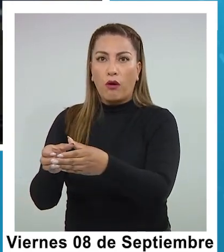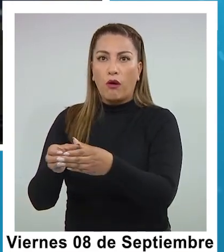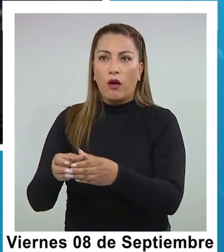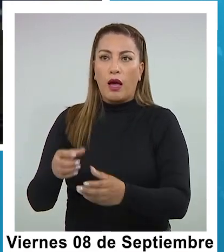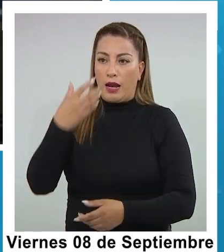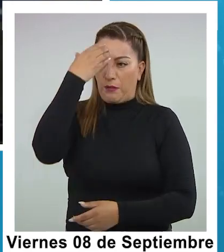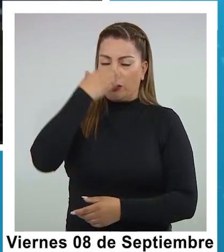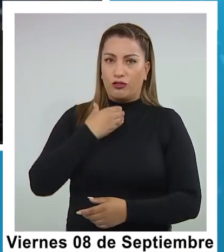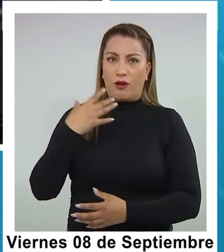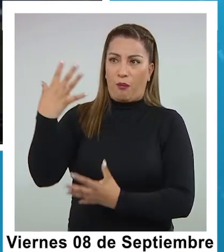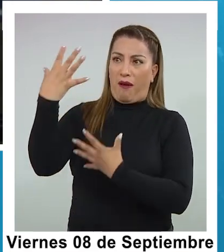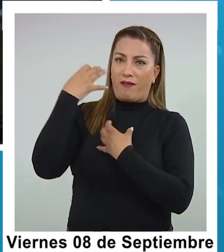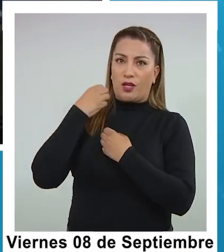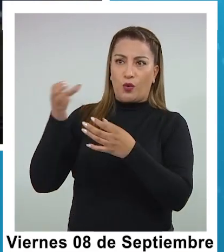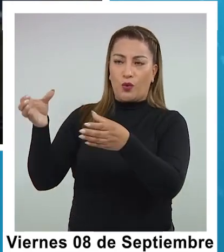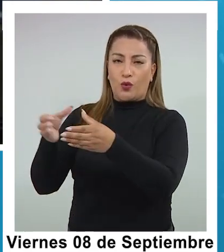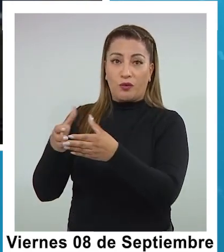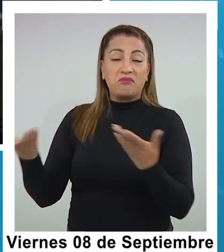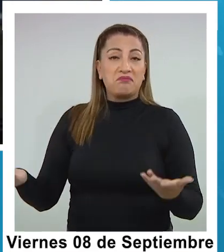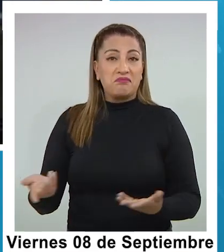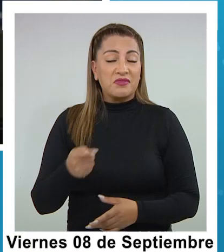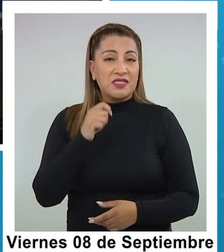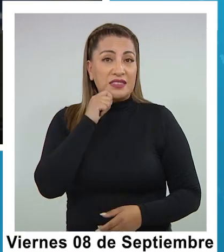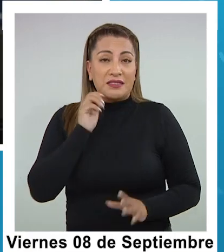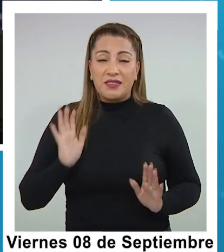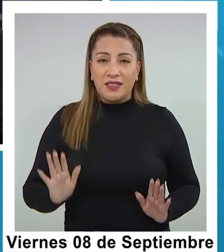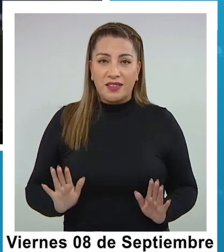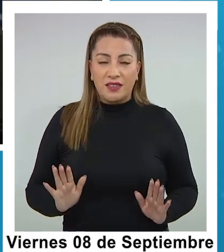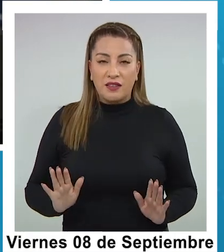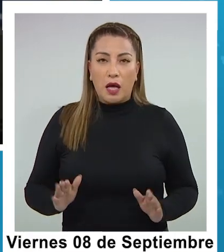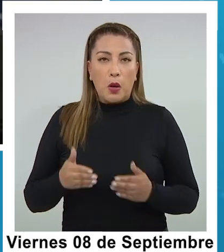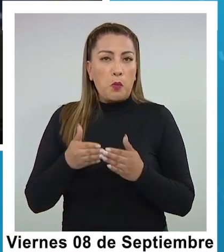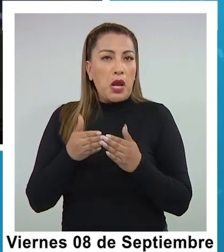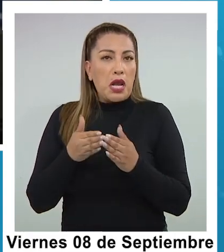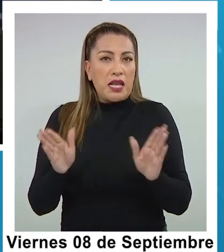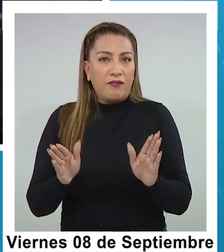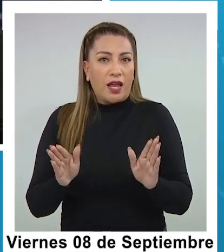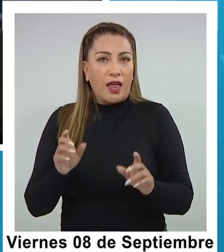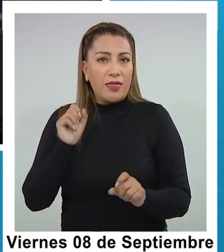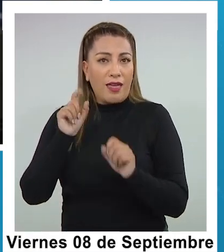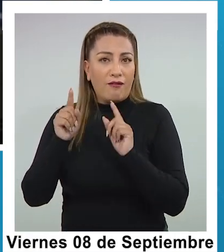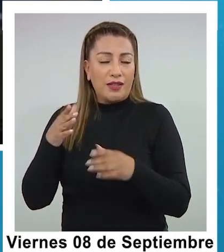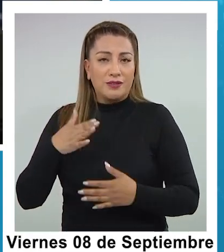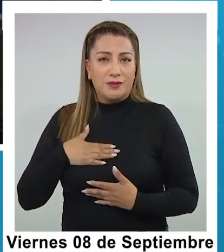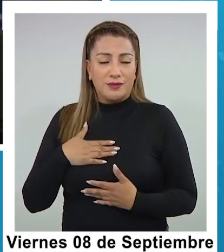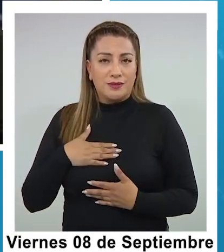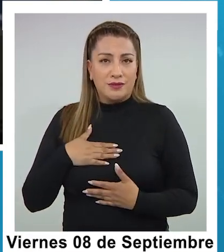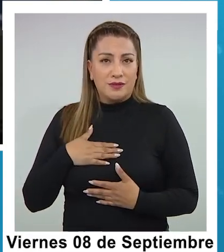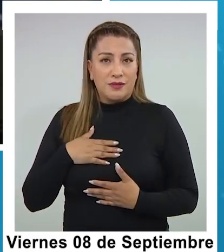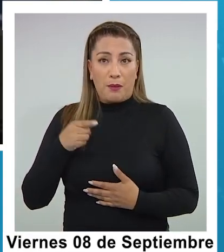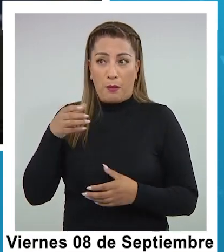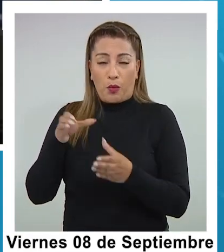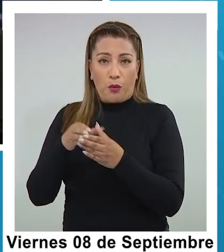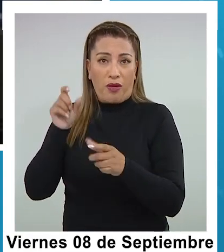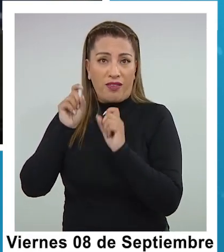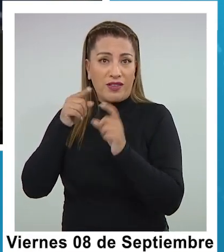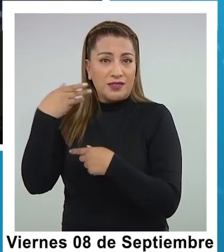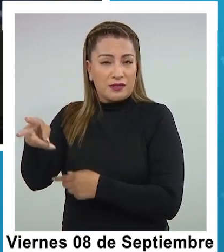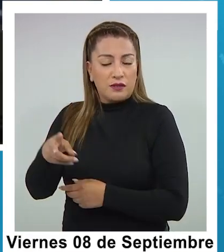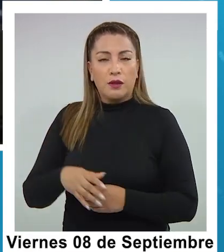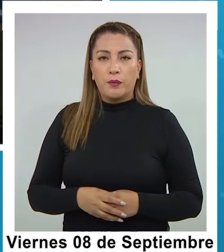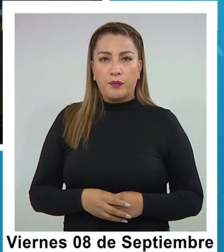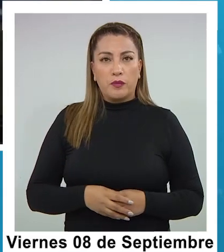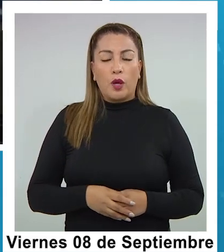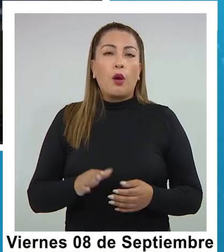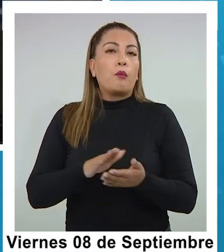la gente y justificarse en una legítima defensa, que no está. ¿Qué pasa